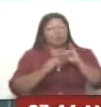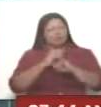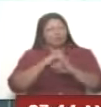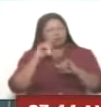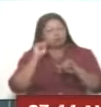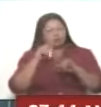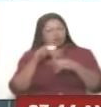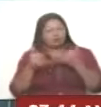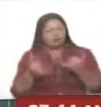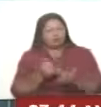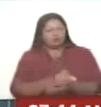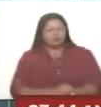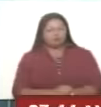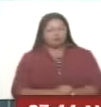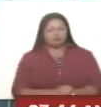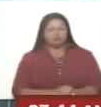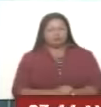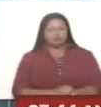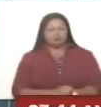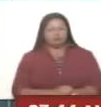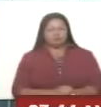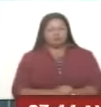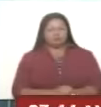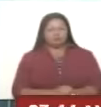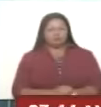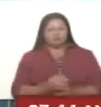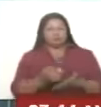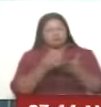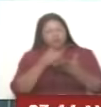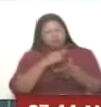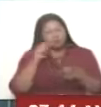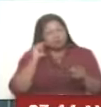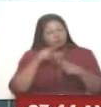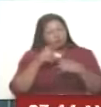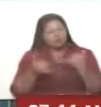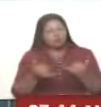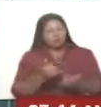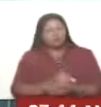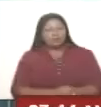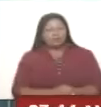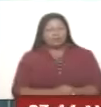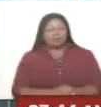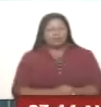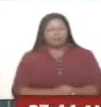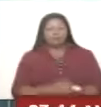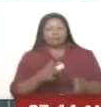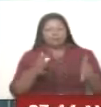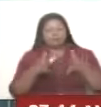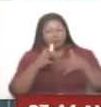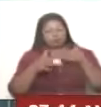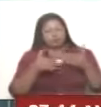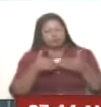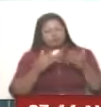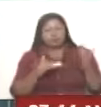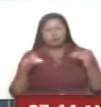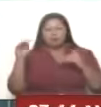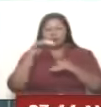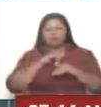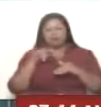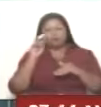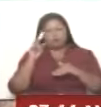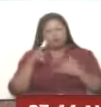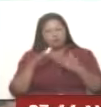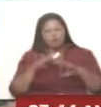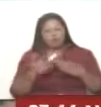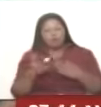que dan resultados muy positivos y favorables. ¿Qué se debe hacer para lograr o para superar esas proyecciones? Porque incluso usted